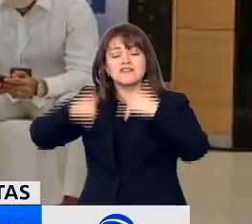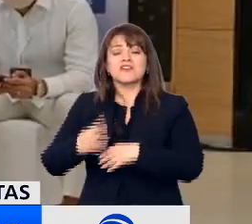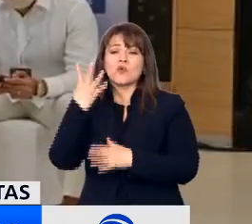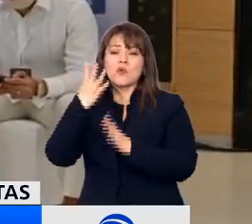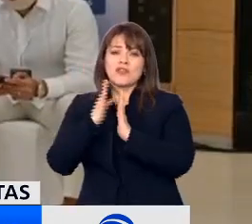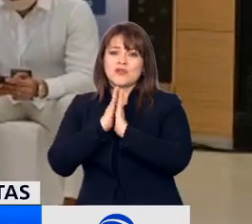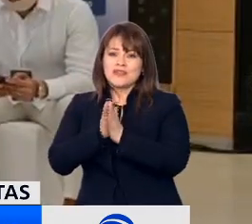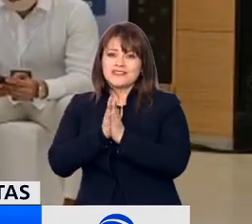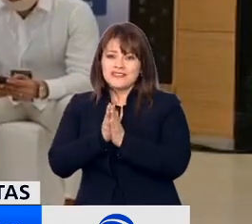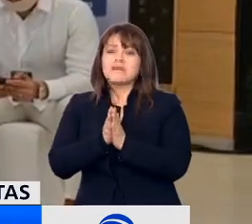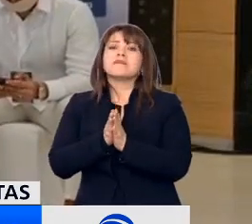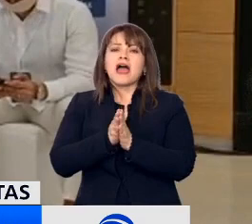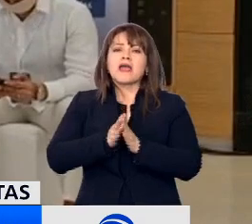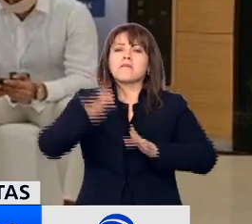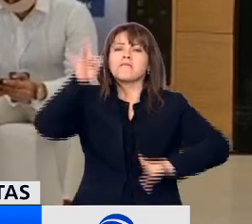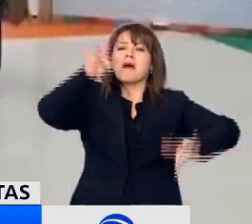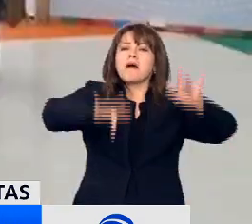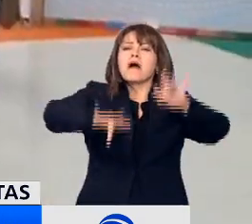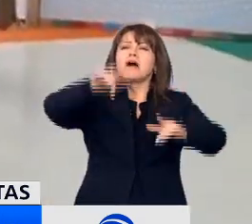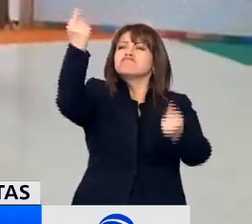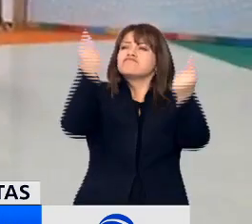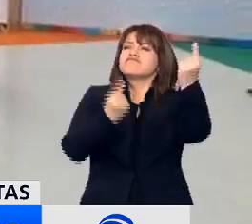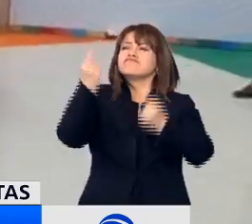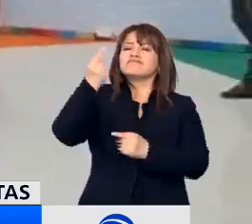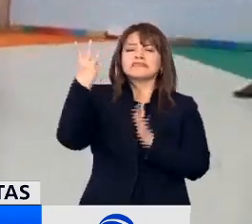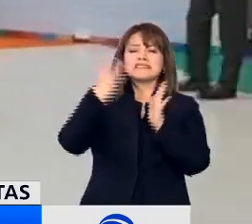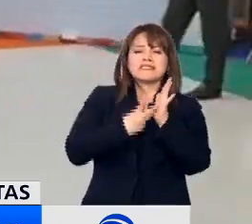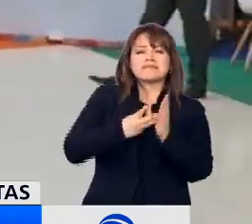En ese tiempo se esperan cerca de 3.000 abogados,